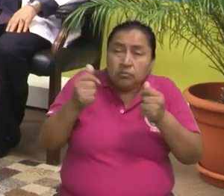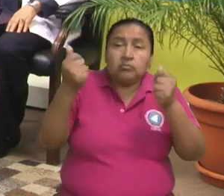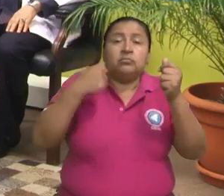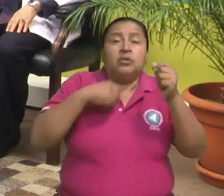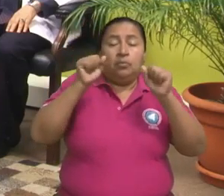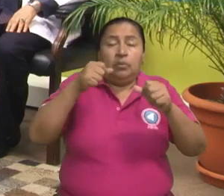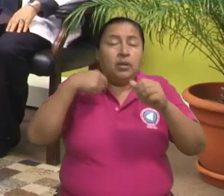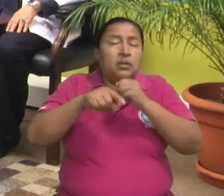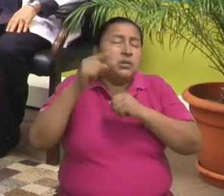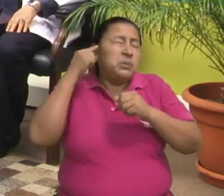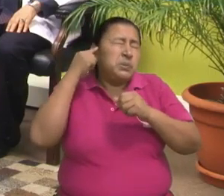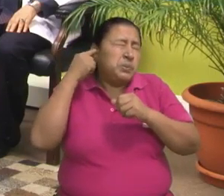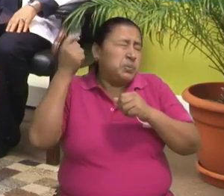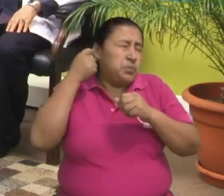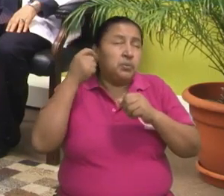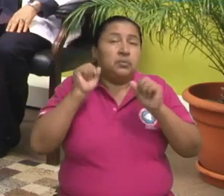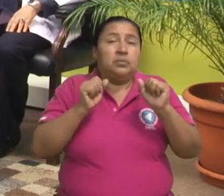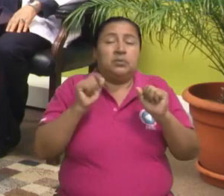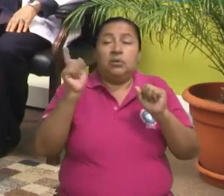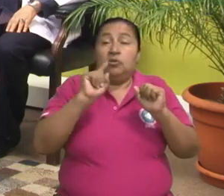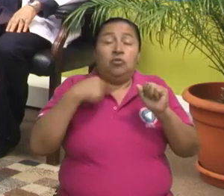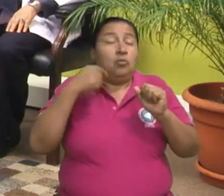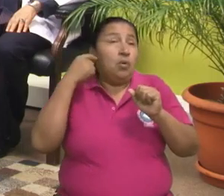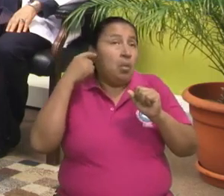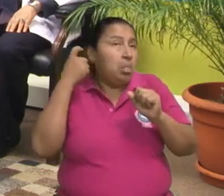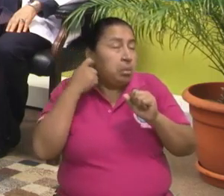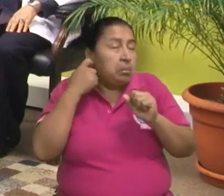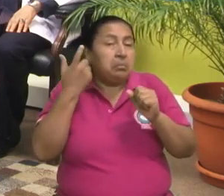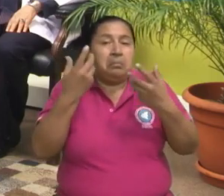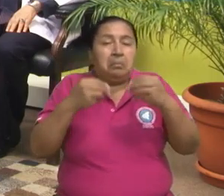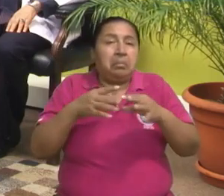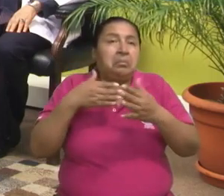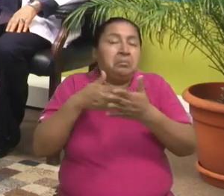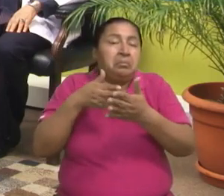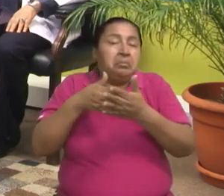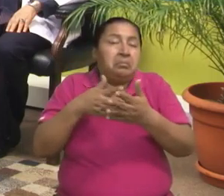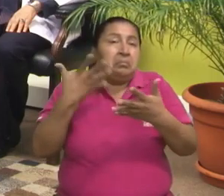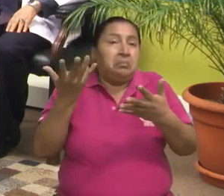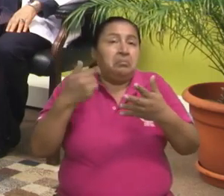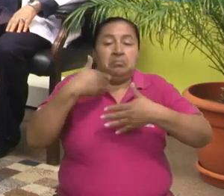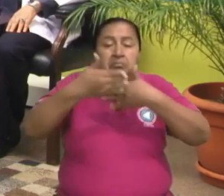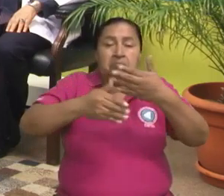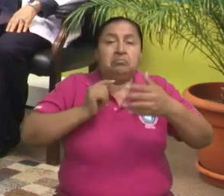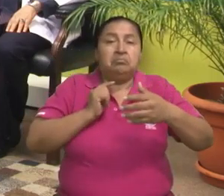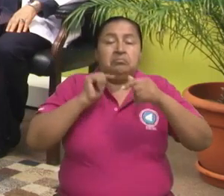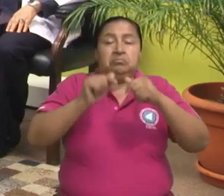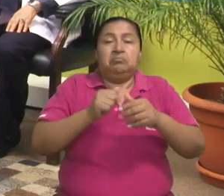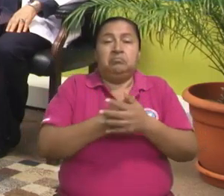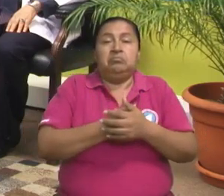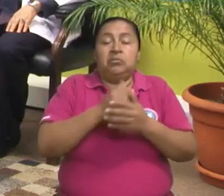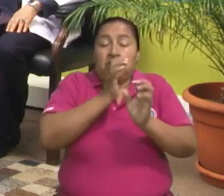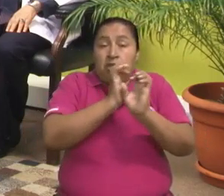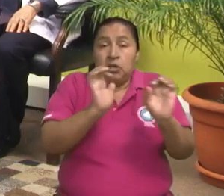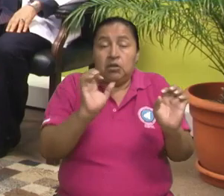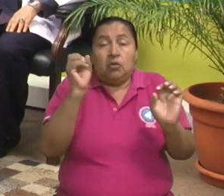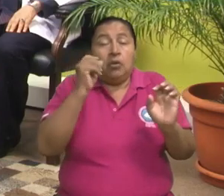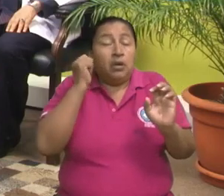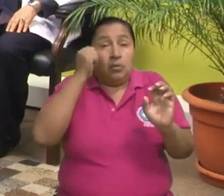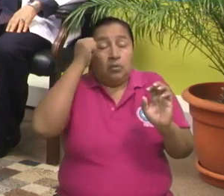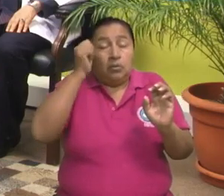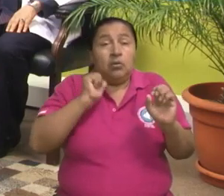registró el oído y no va para no vuelve a salir se quedan ahí y entonces viene el niño o el adulto